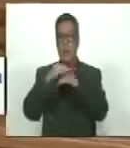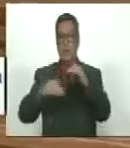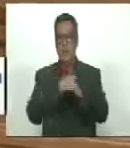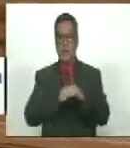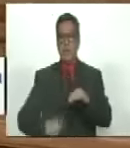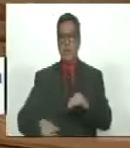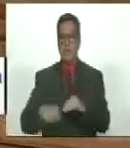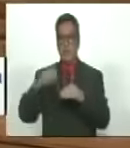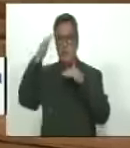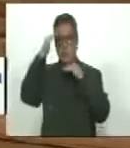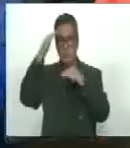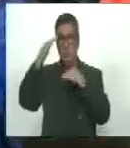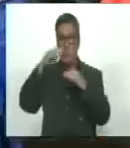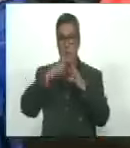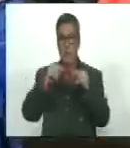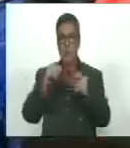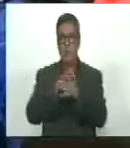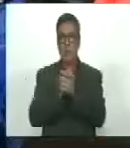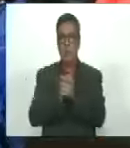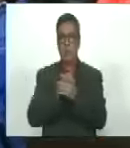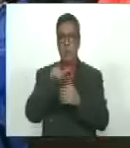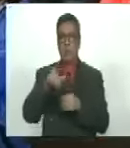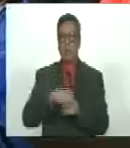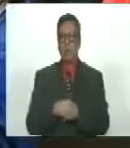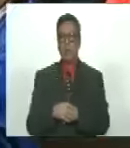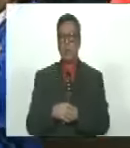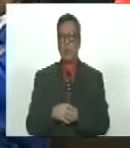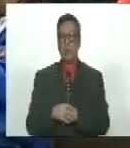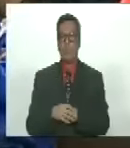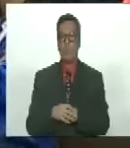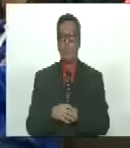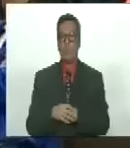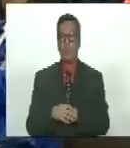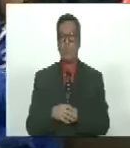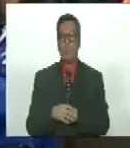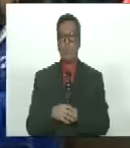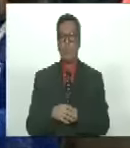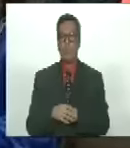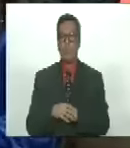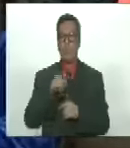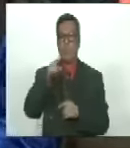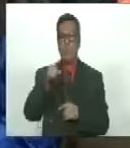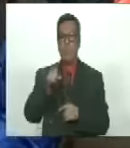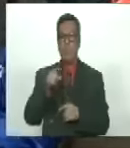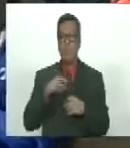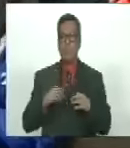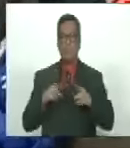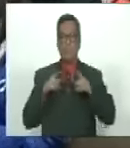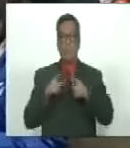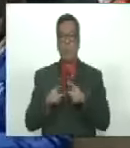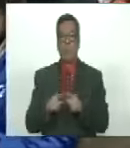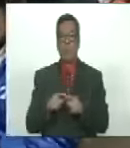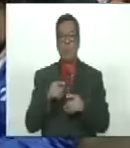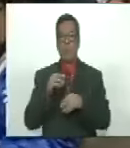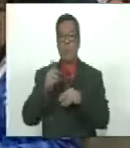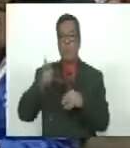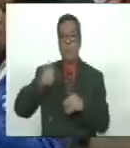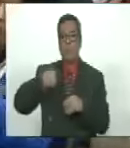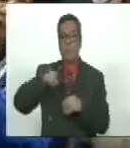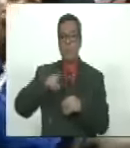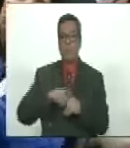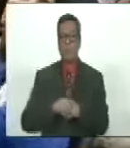vicepresidente. Bueno, un saludo a todos, compatriotas, por este acto sublime que